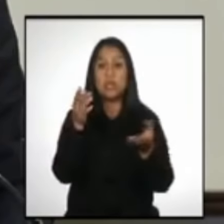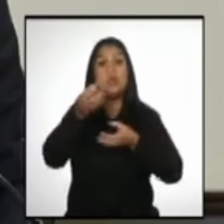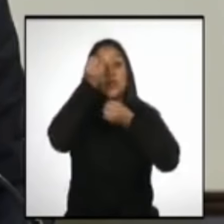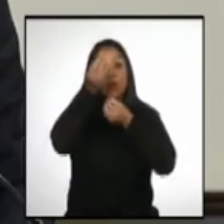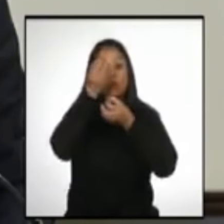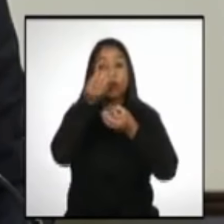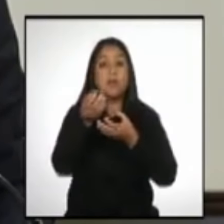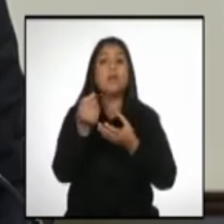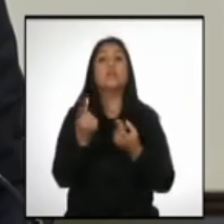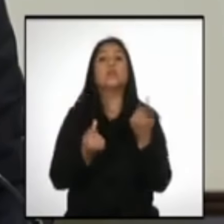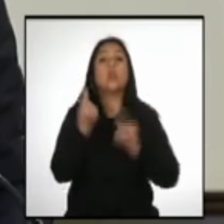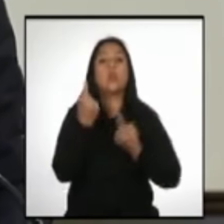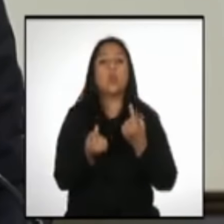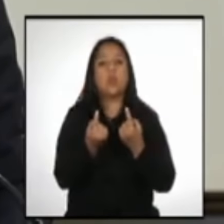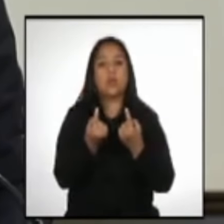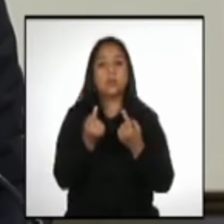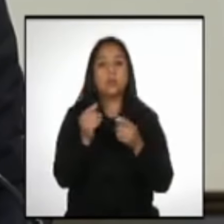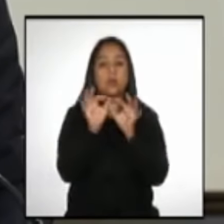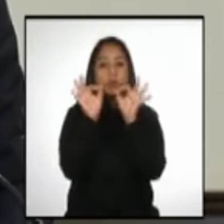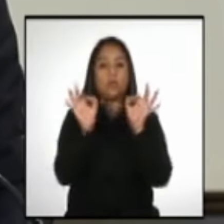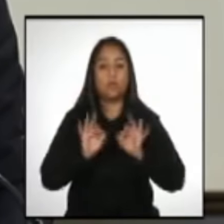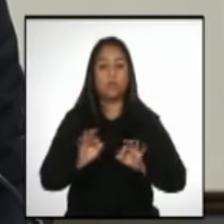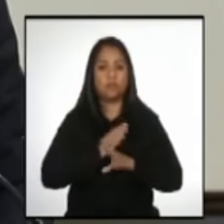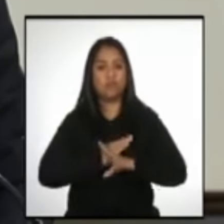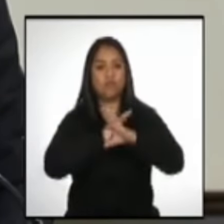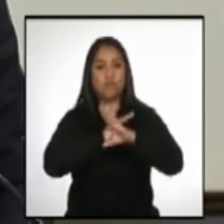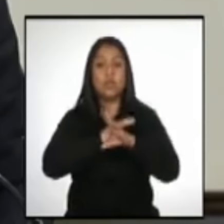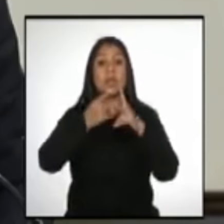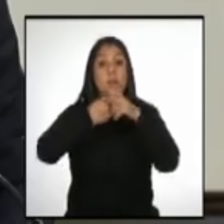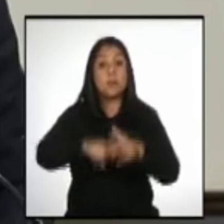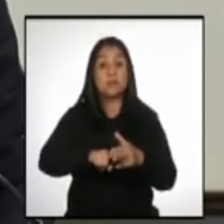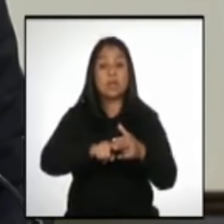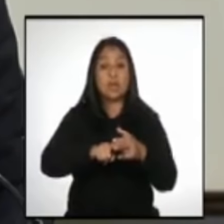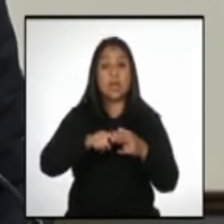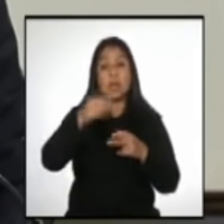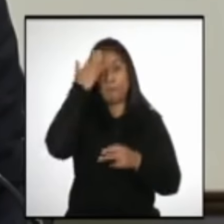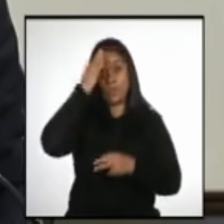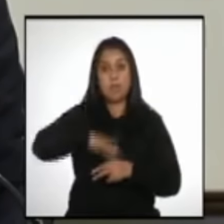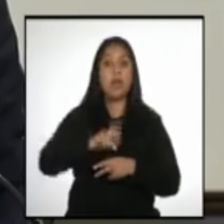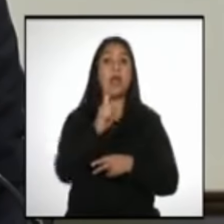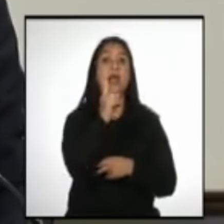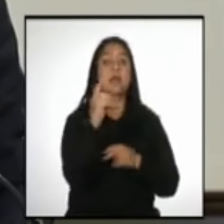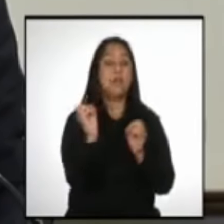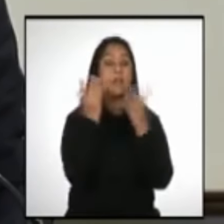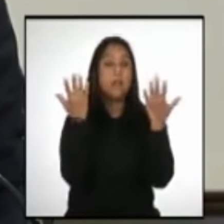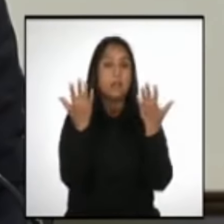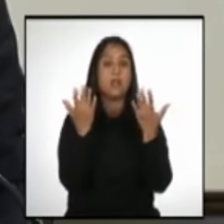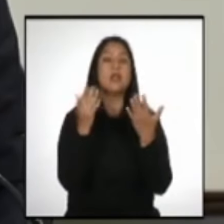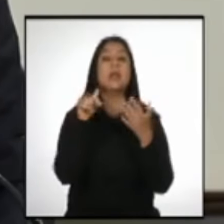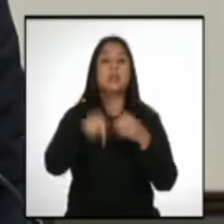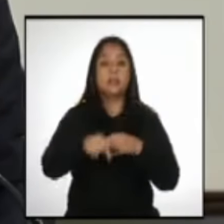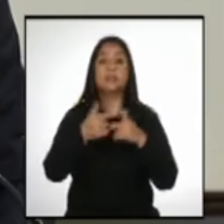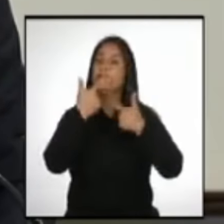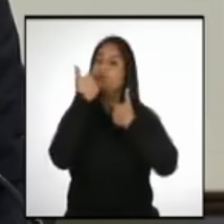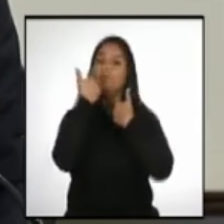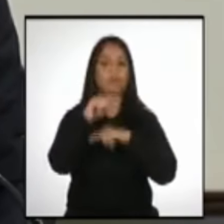medidas que principiarán a funcionar a partir de las 0 horas del día de mañana y que tendrán